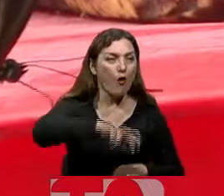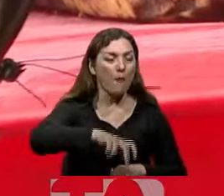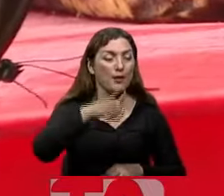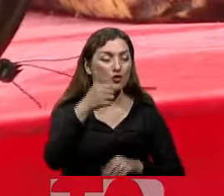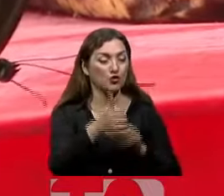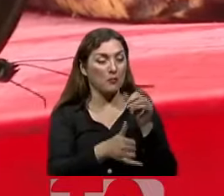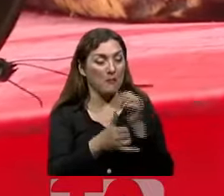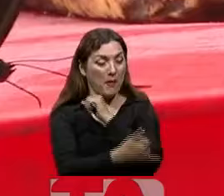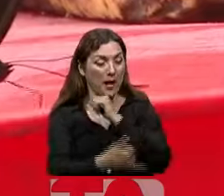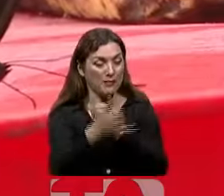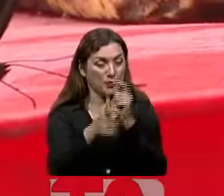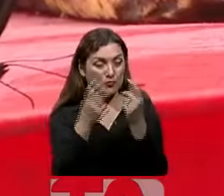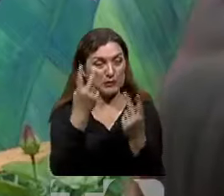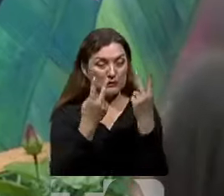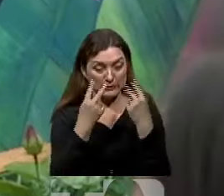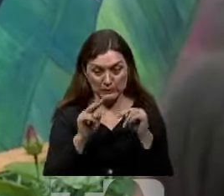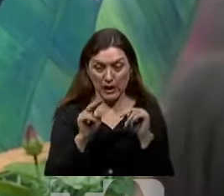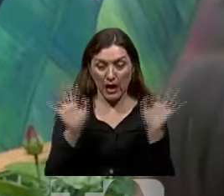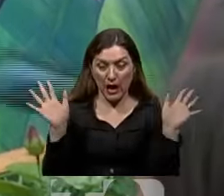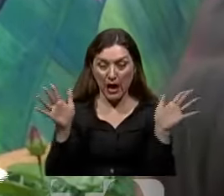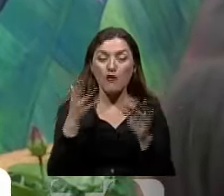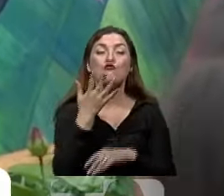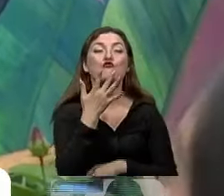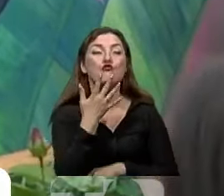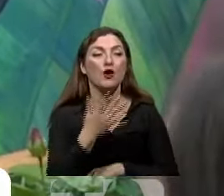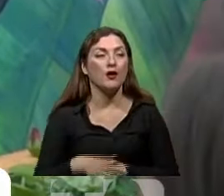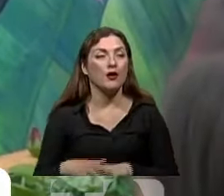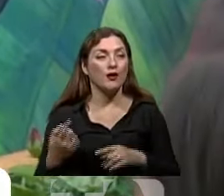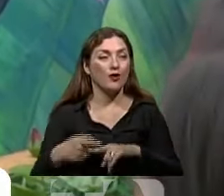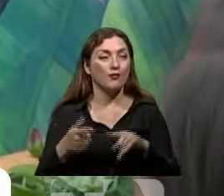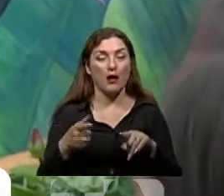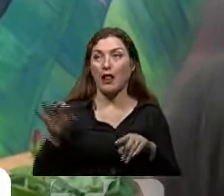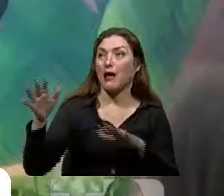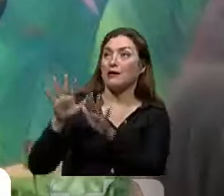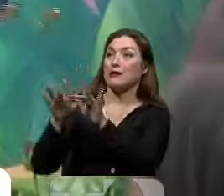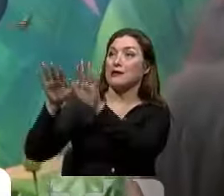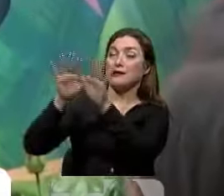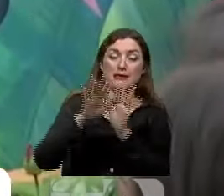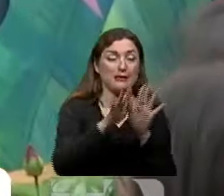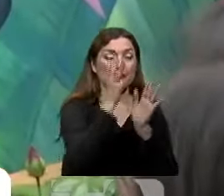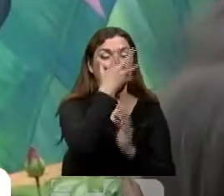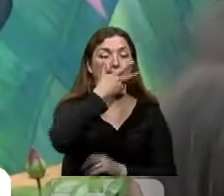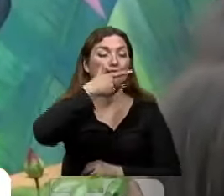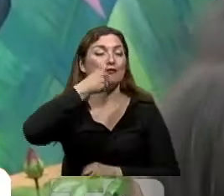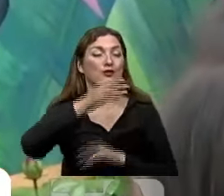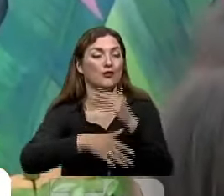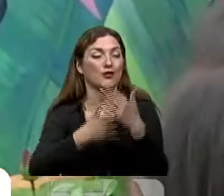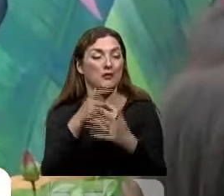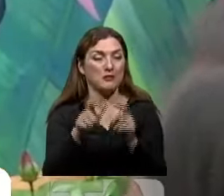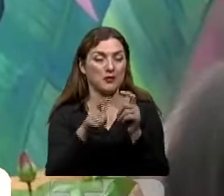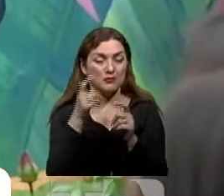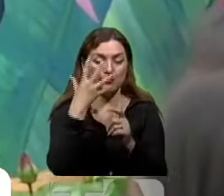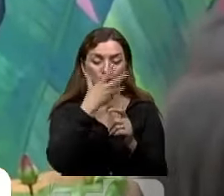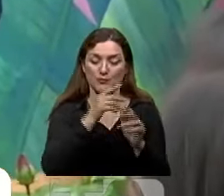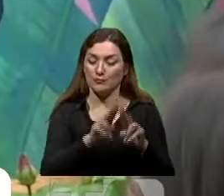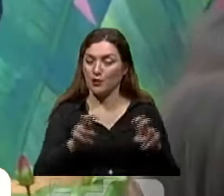quedan cautivados por sus coloridas alas. Hay tantas y están en todos lados. Es hermoso. Creo que es bueno mostrar a las personas lo hermoso